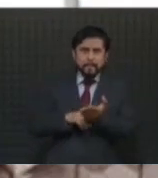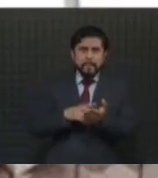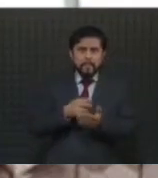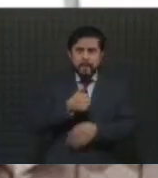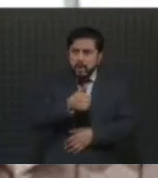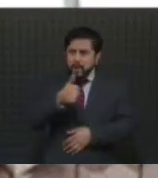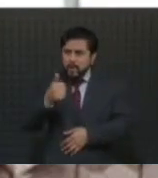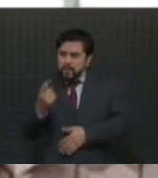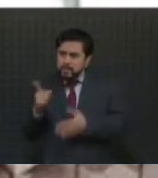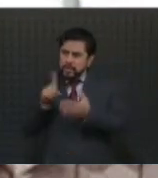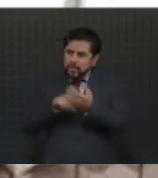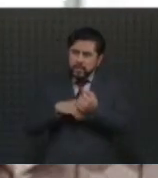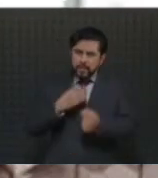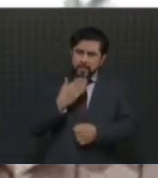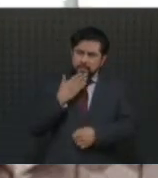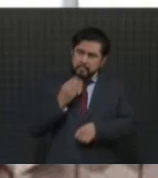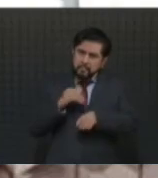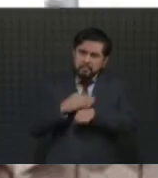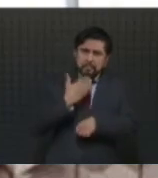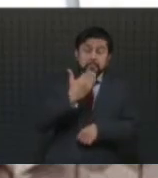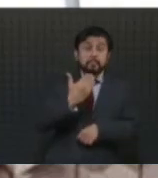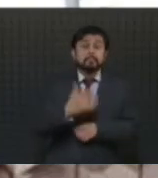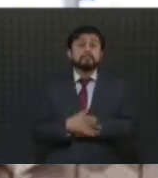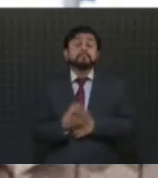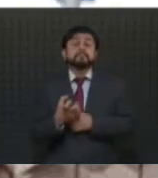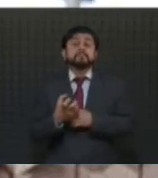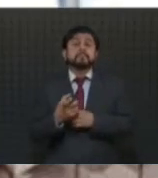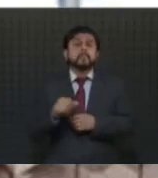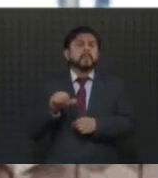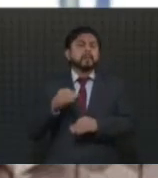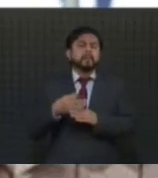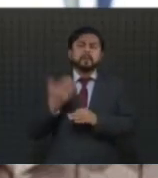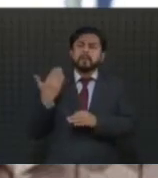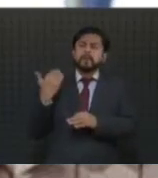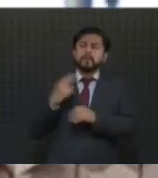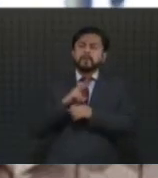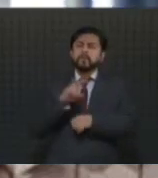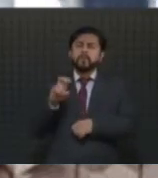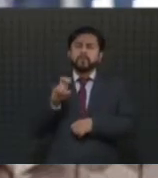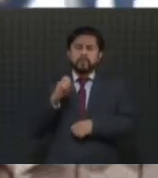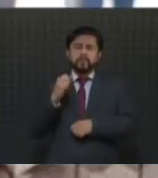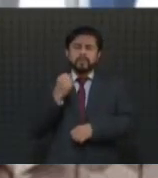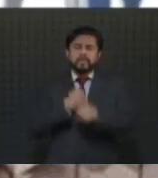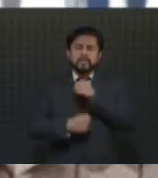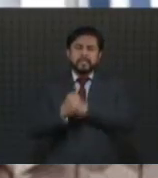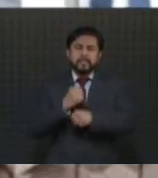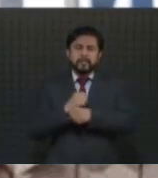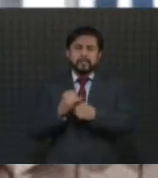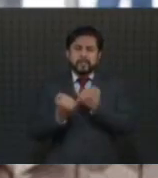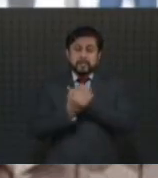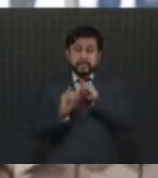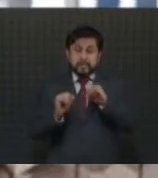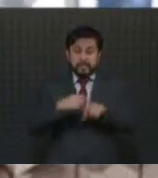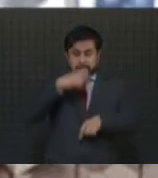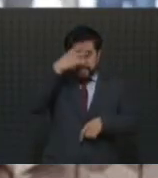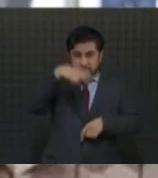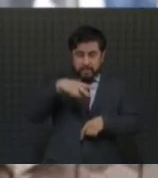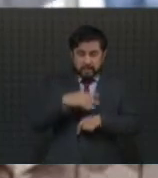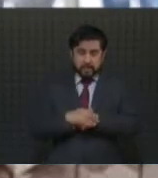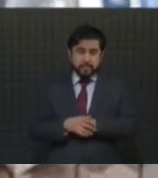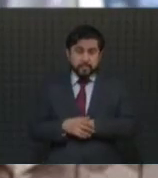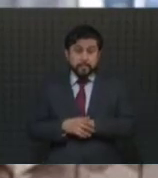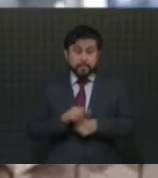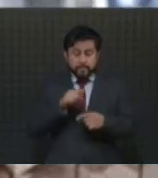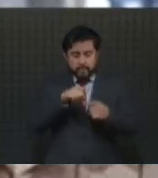patria. Hoy que celebramos 200 años de la independencia de México, justamente las tres